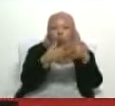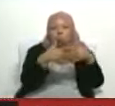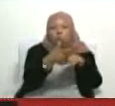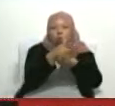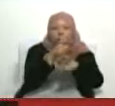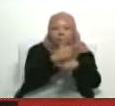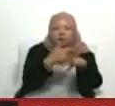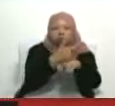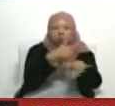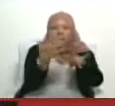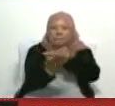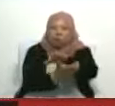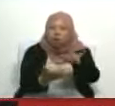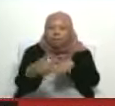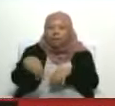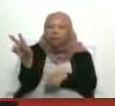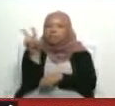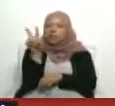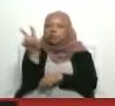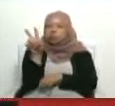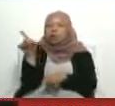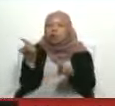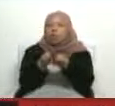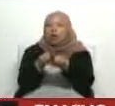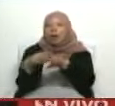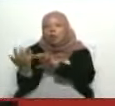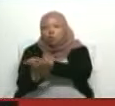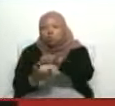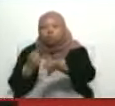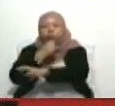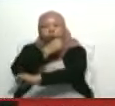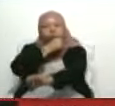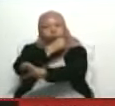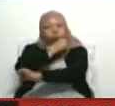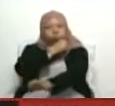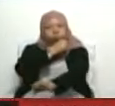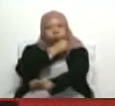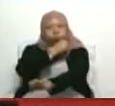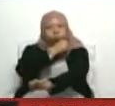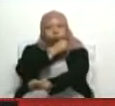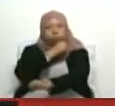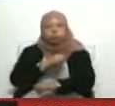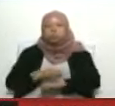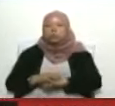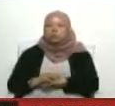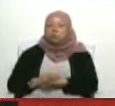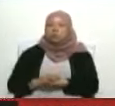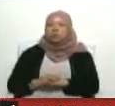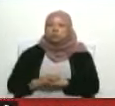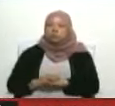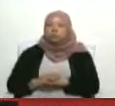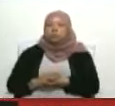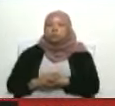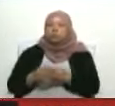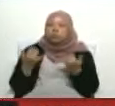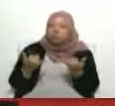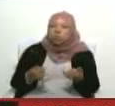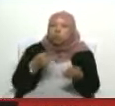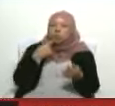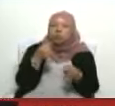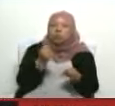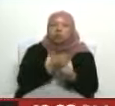y asociación. Y tenemos este reciente caso, lo hemos dejado